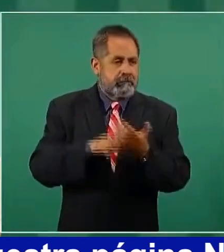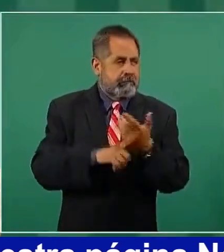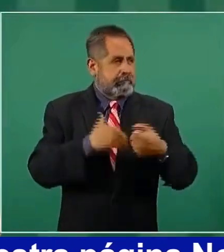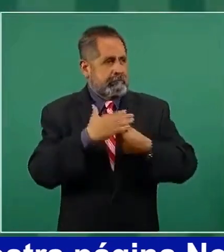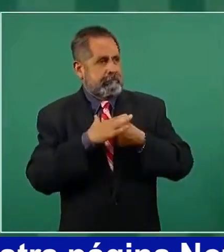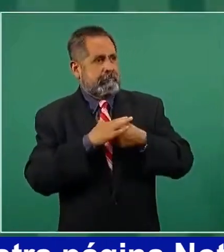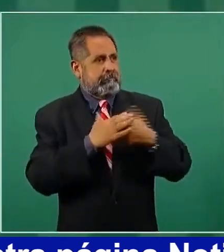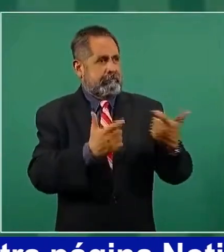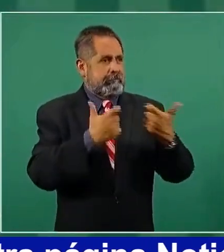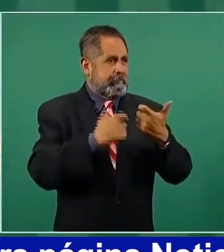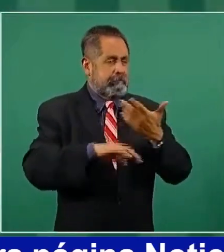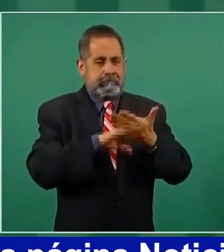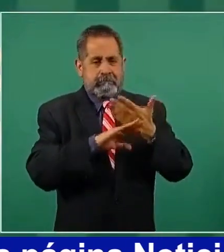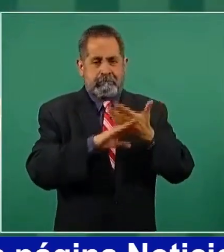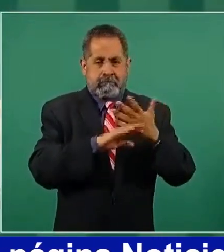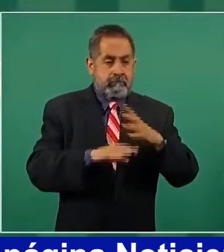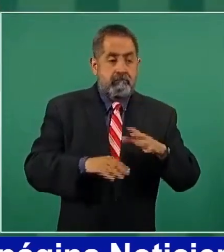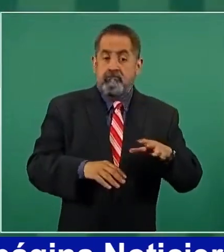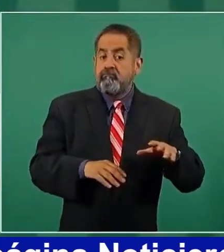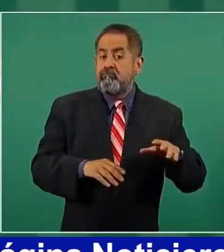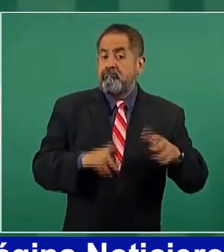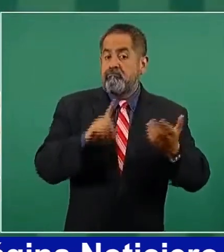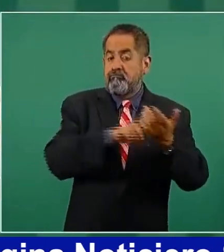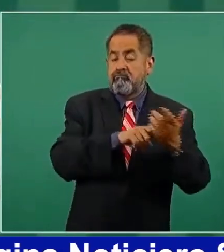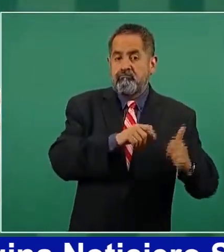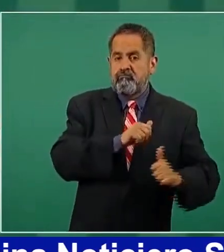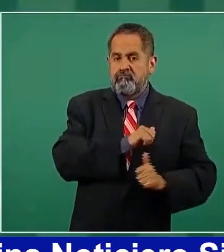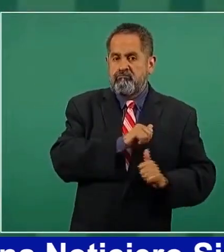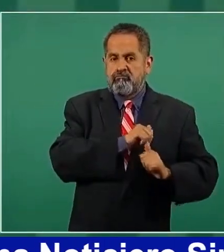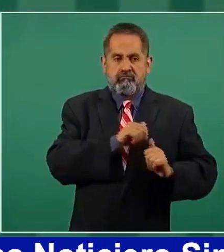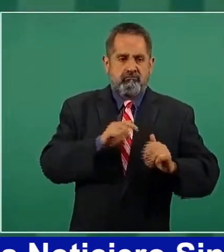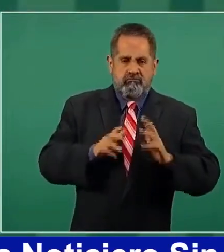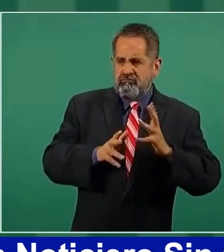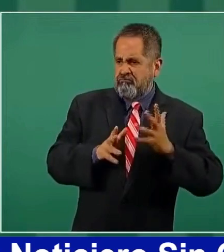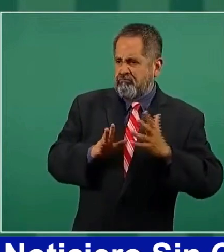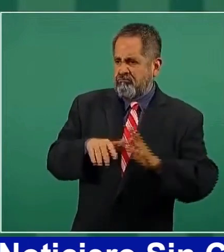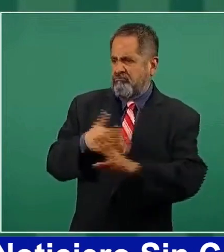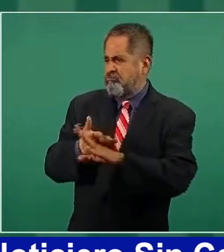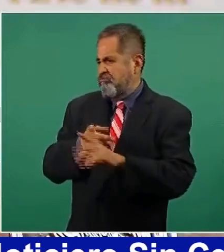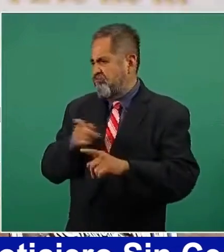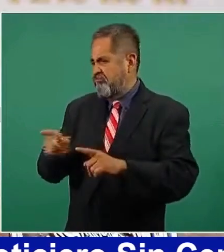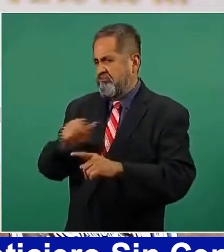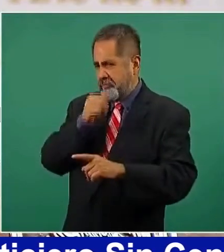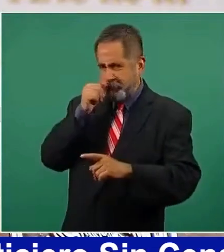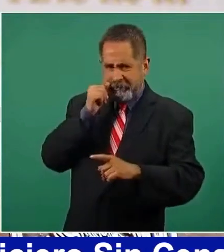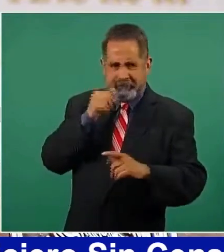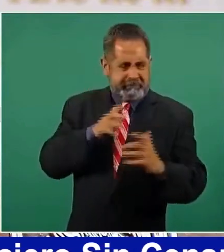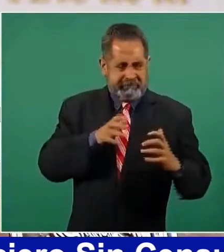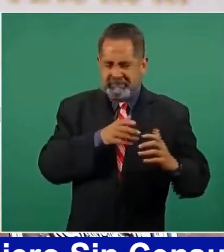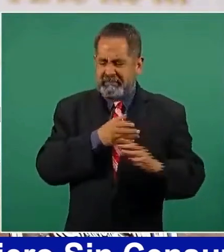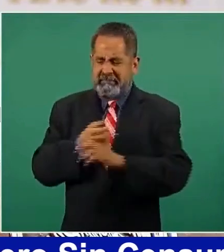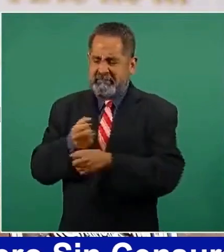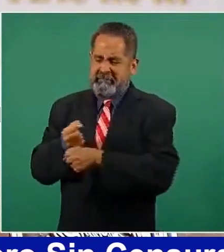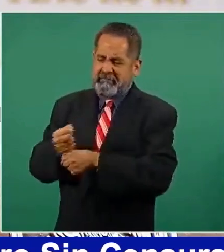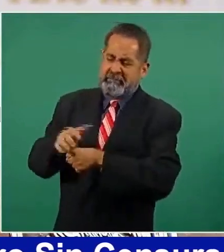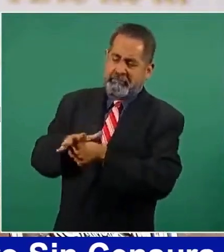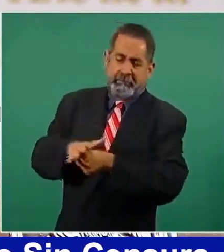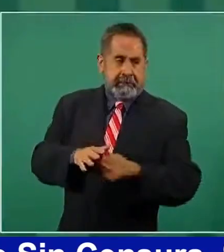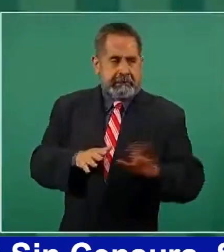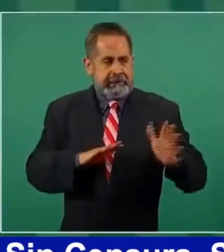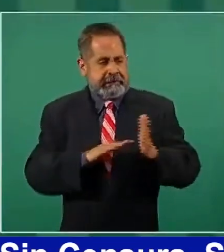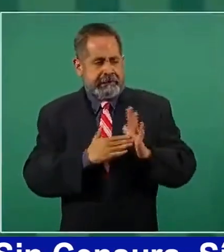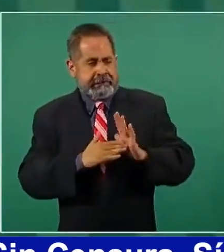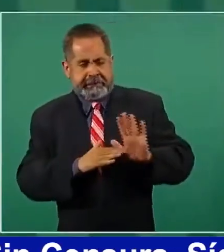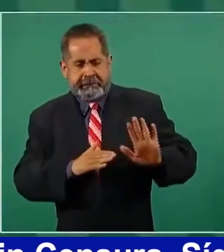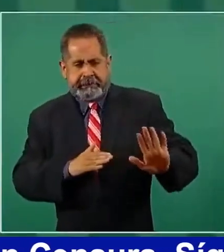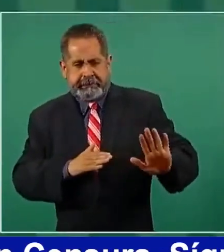acosado por las fuerzas de la reacción, por el conservadurismo, se